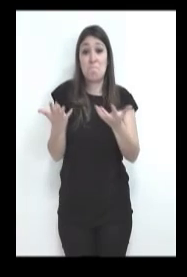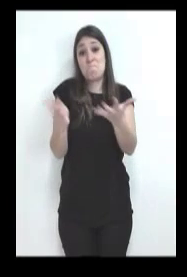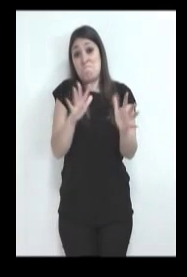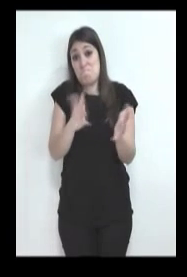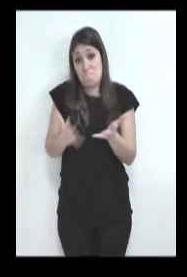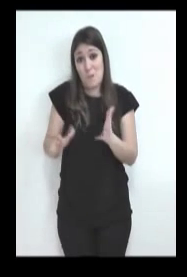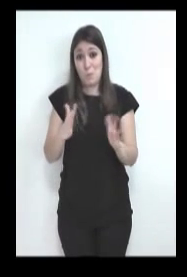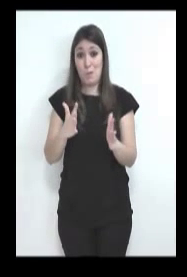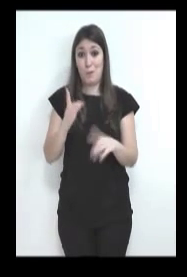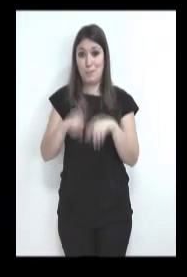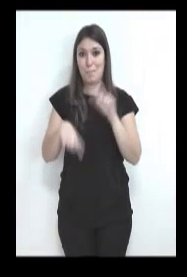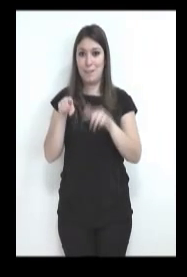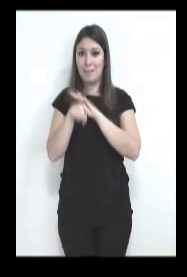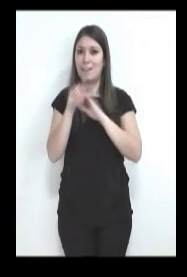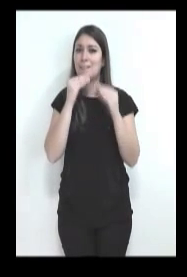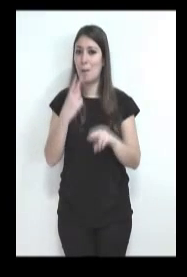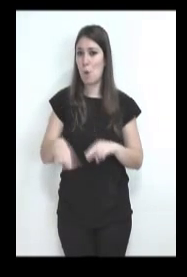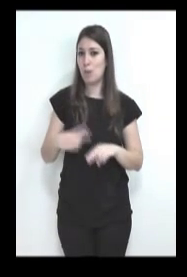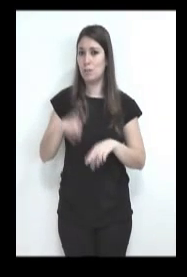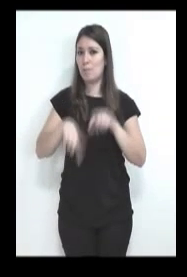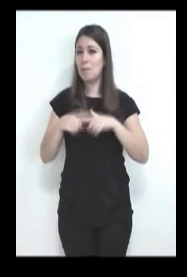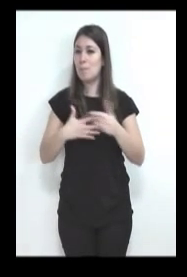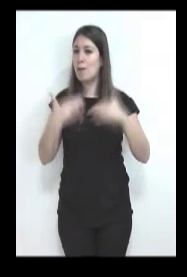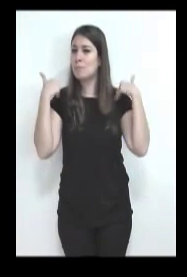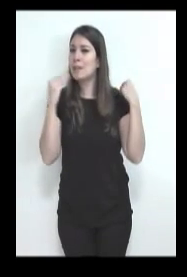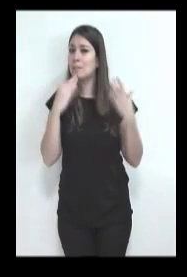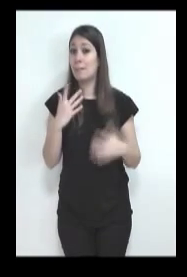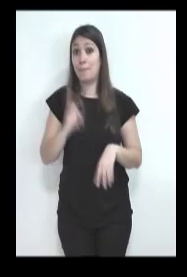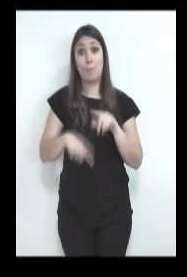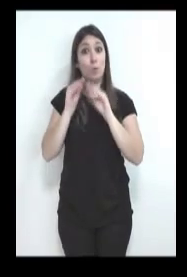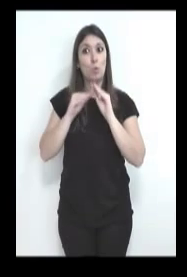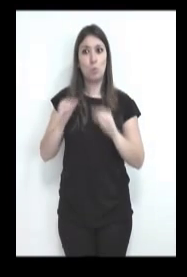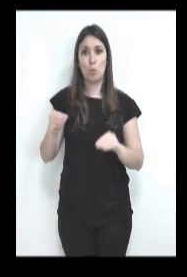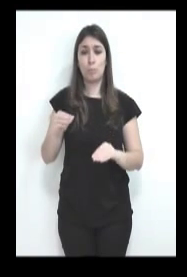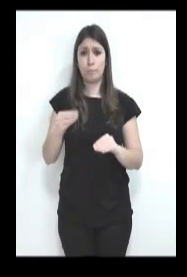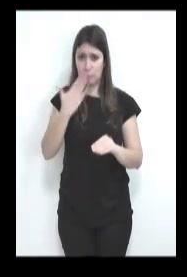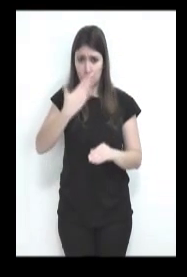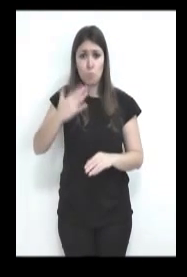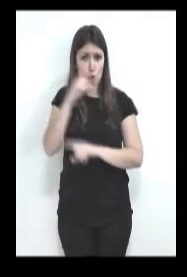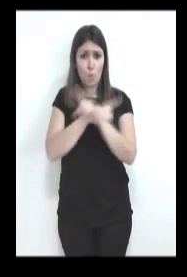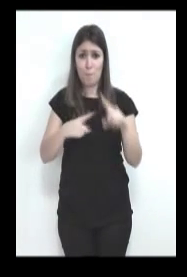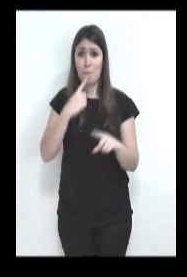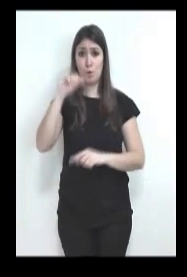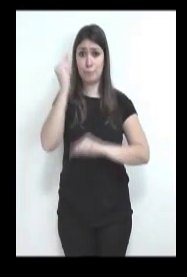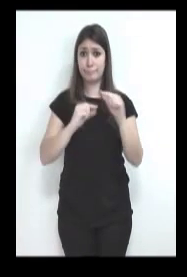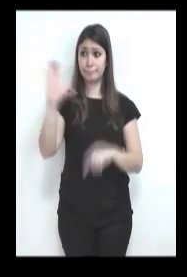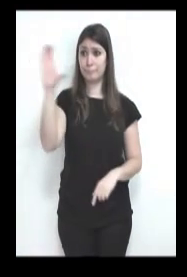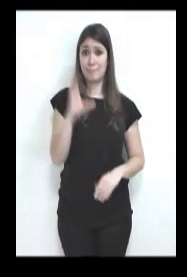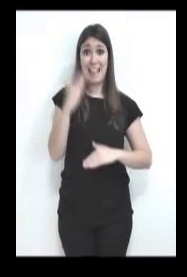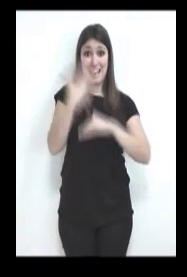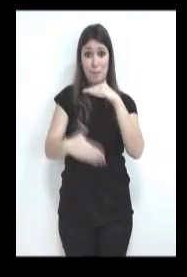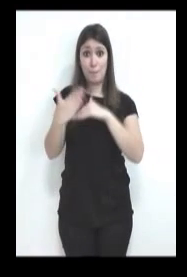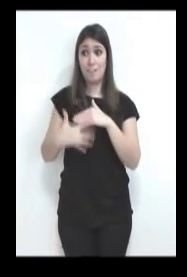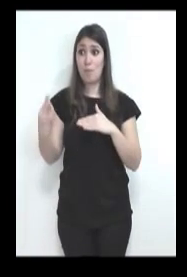menos hábiles que sean los políticos y los responsables, al margen de eso es que es un problema, con un presupuesto limitado, solucionar todos